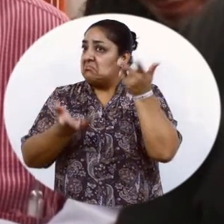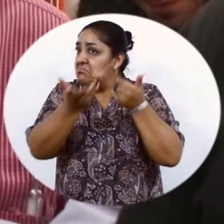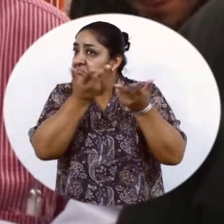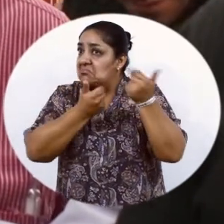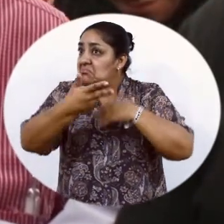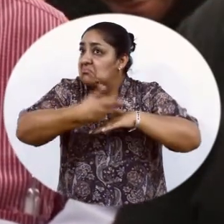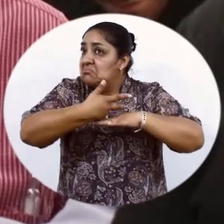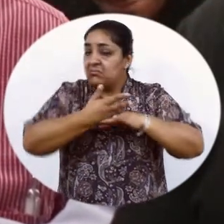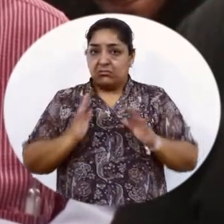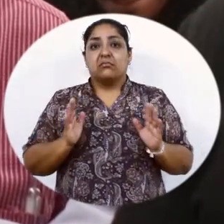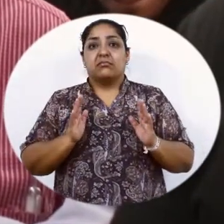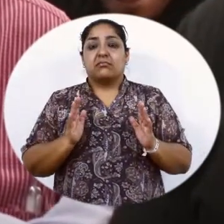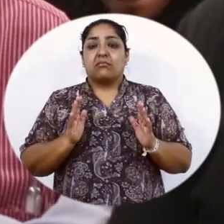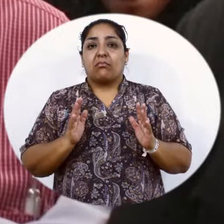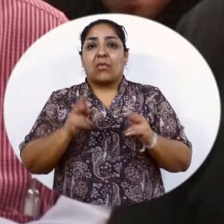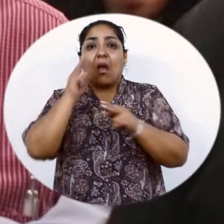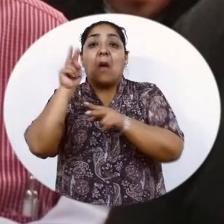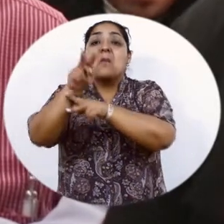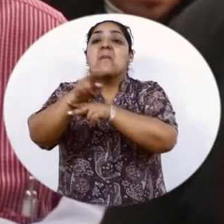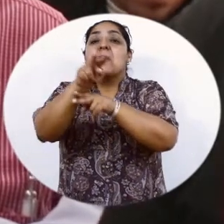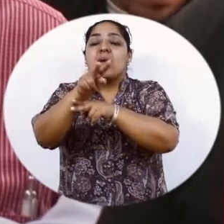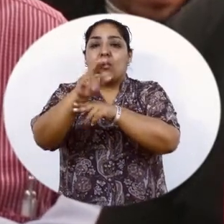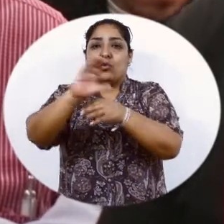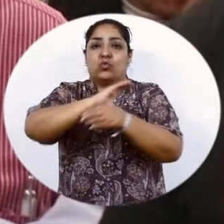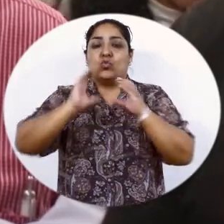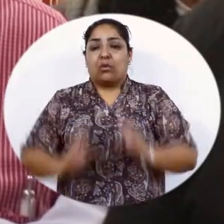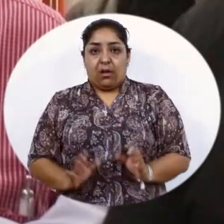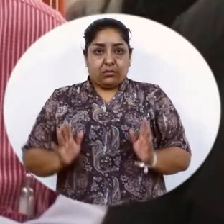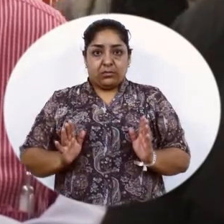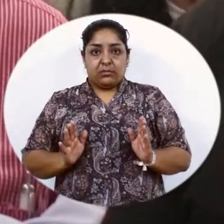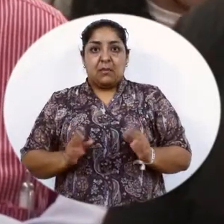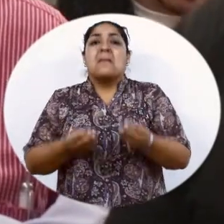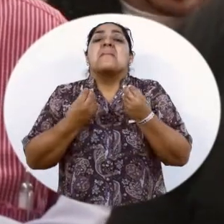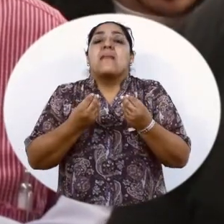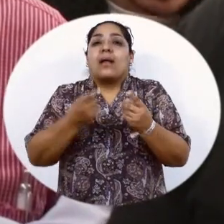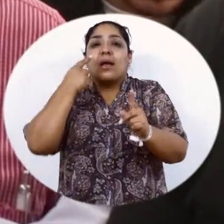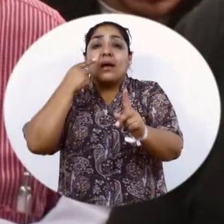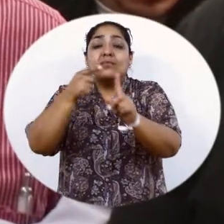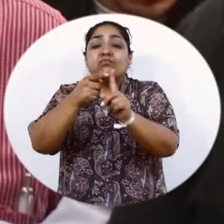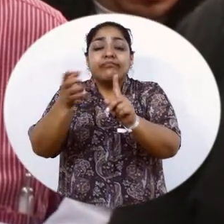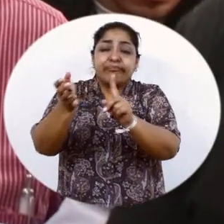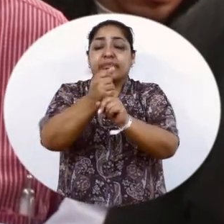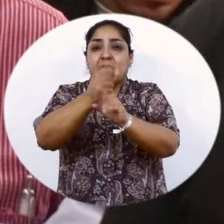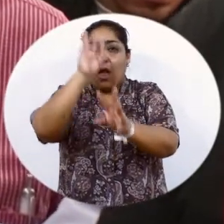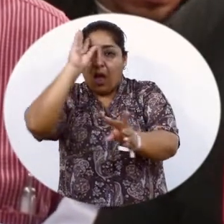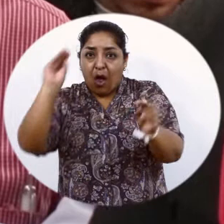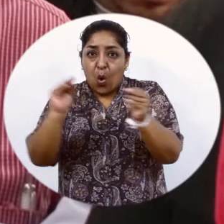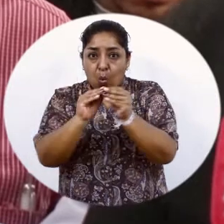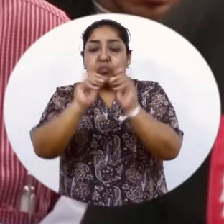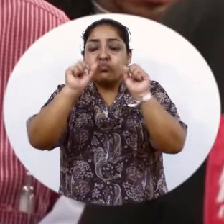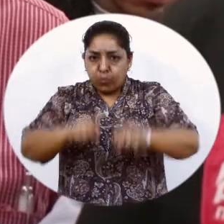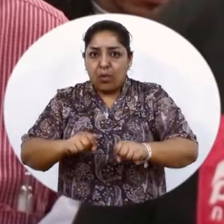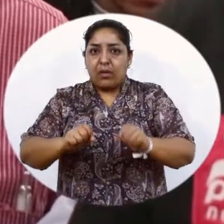escuchar las sugerencias de todos peores ciudadanos ciudadanía para lograr realmente consensos